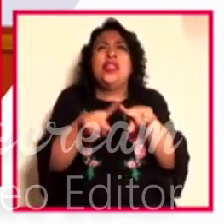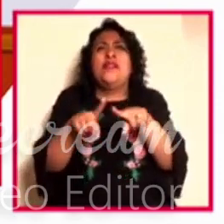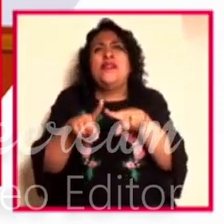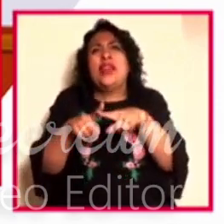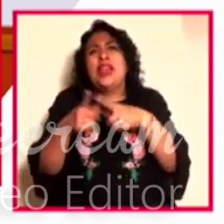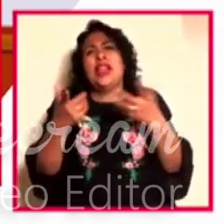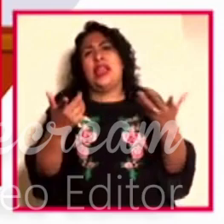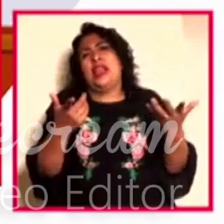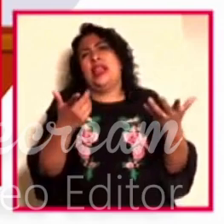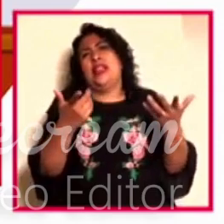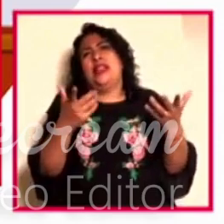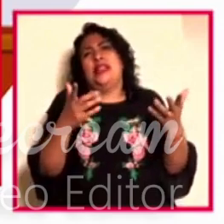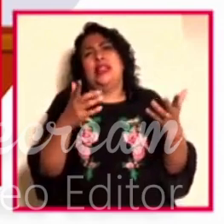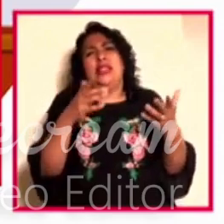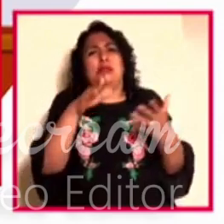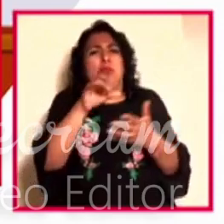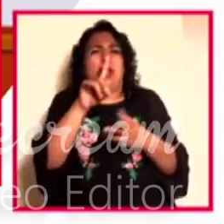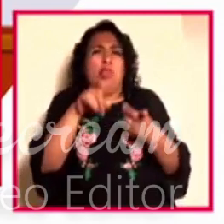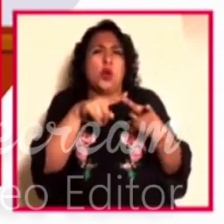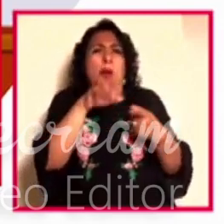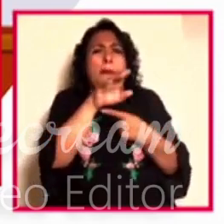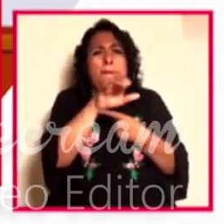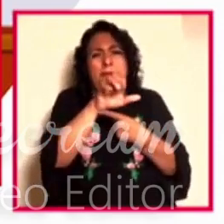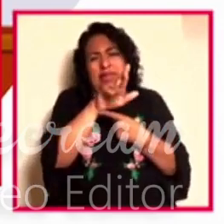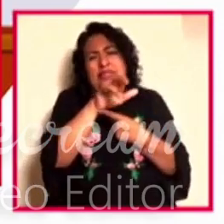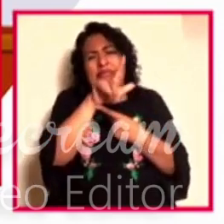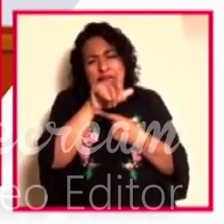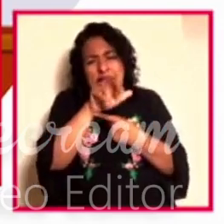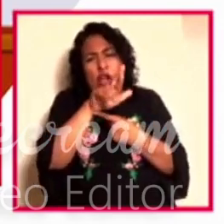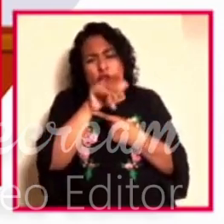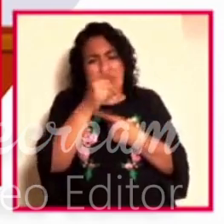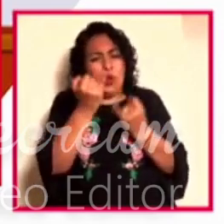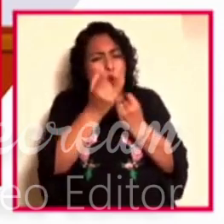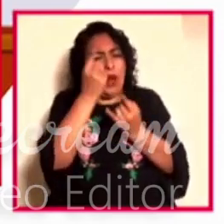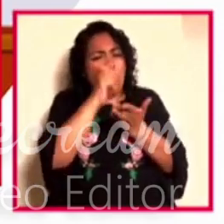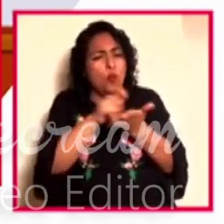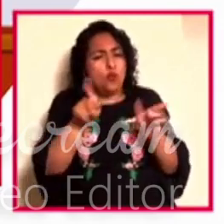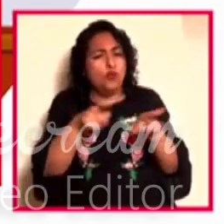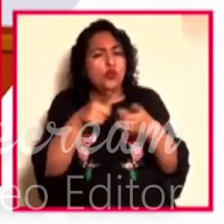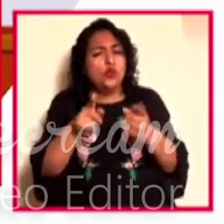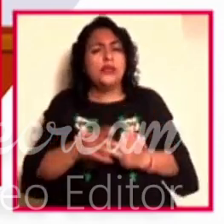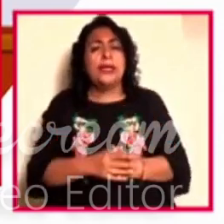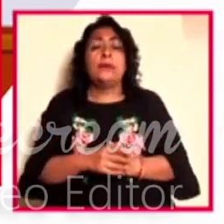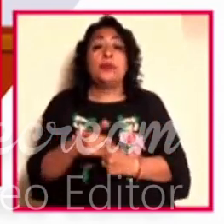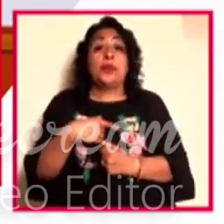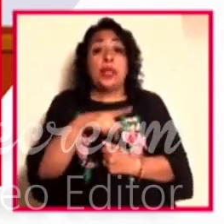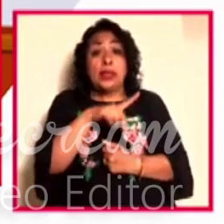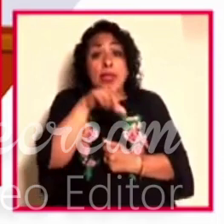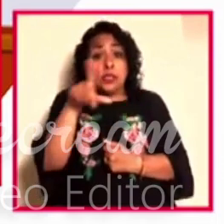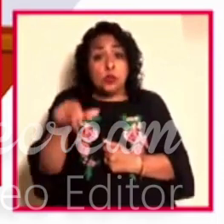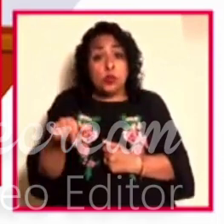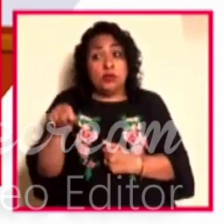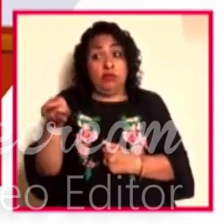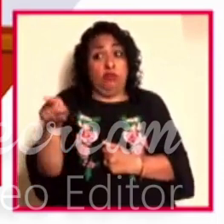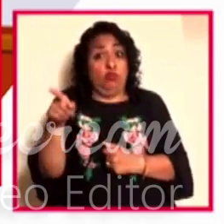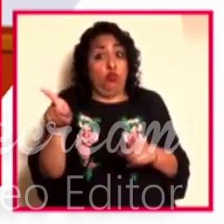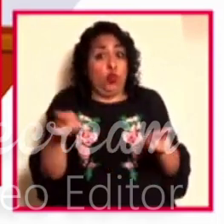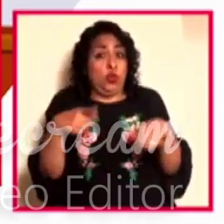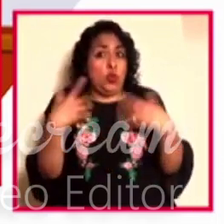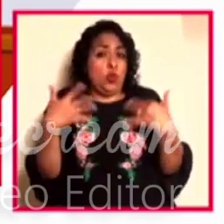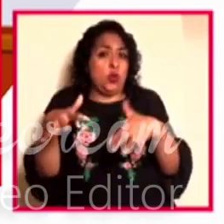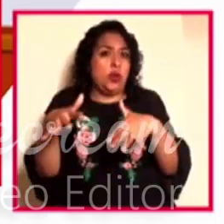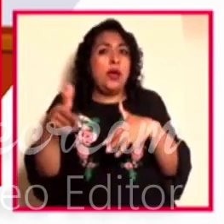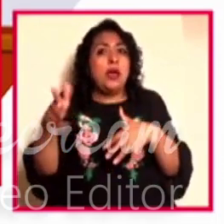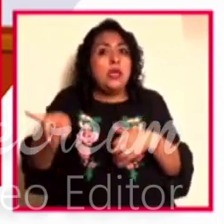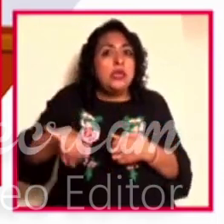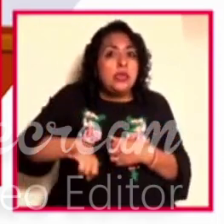¿no? Con Marcela Rodríguez, también compositora. Y más adelante, además de apreciar siempre su música y él tener mucho interés en